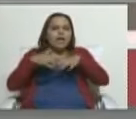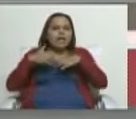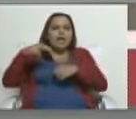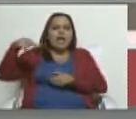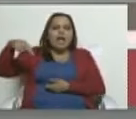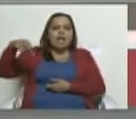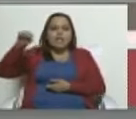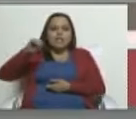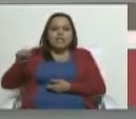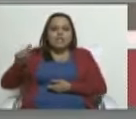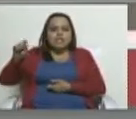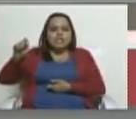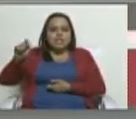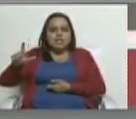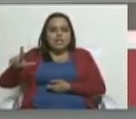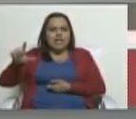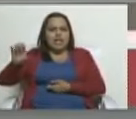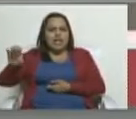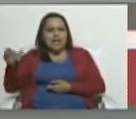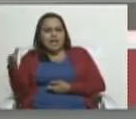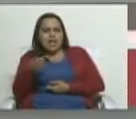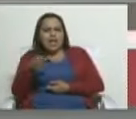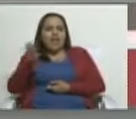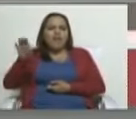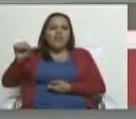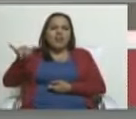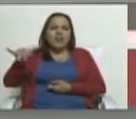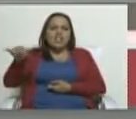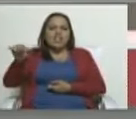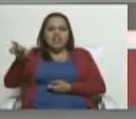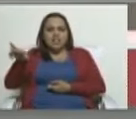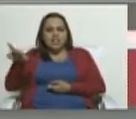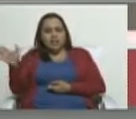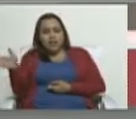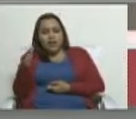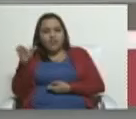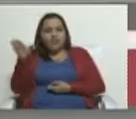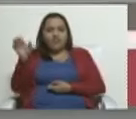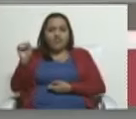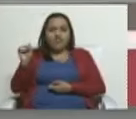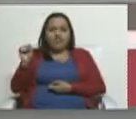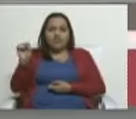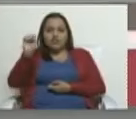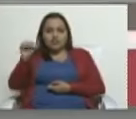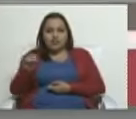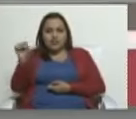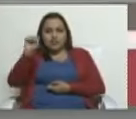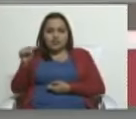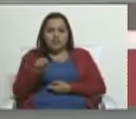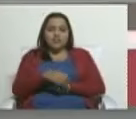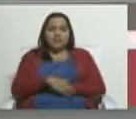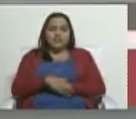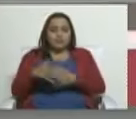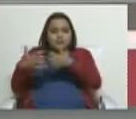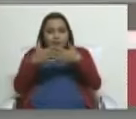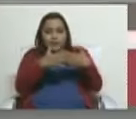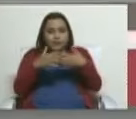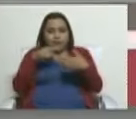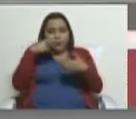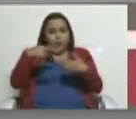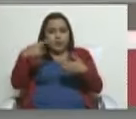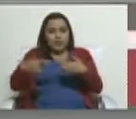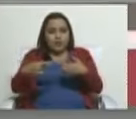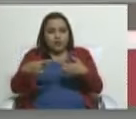como Bayer, Hugo Boss. Es decir, el fascismo a nivel político en esa confrontación de la Segunda Guerra